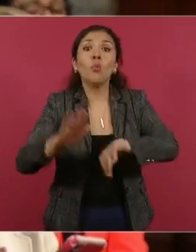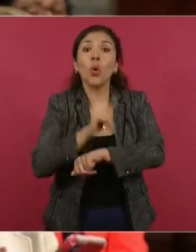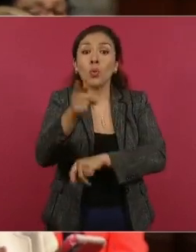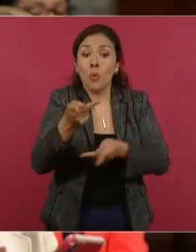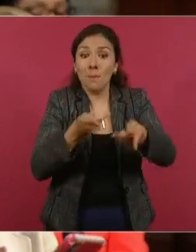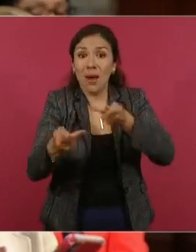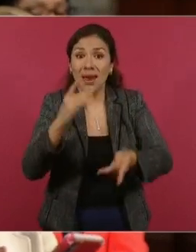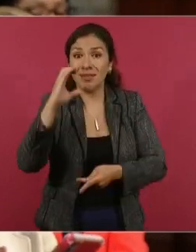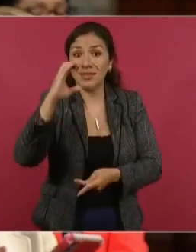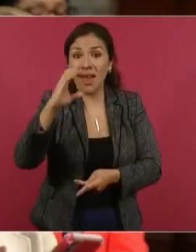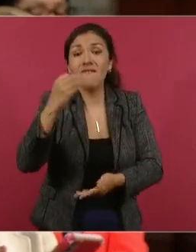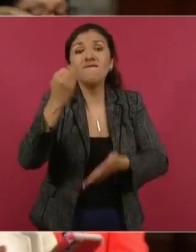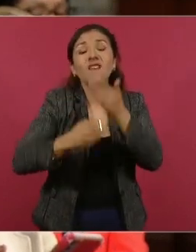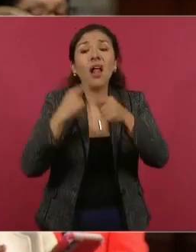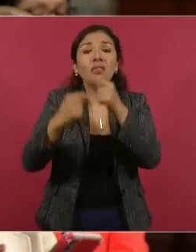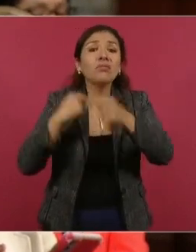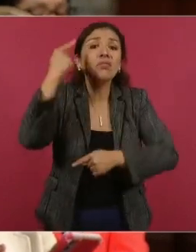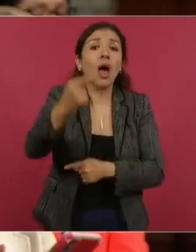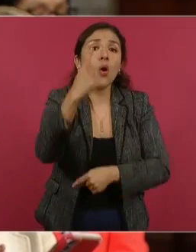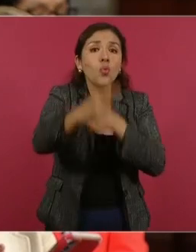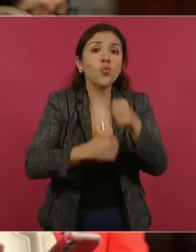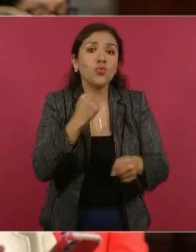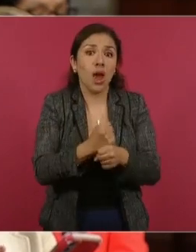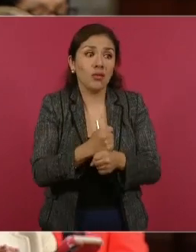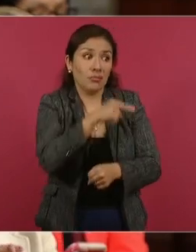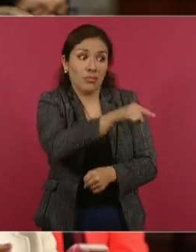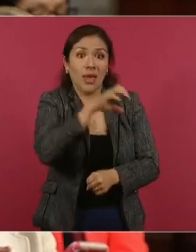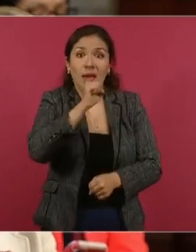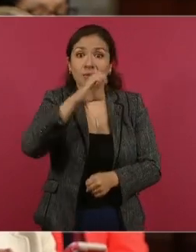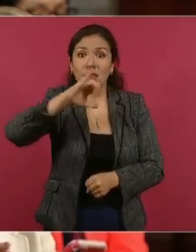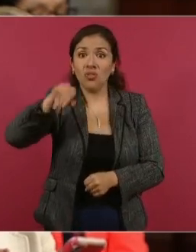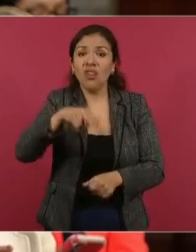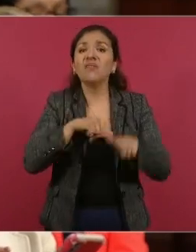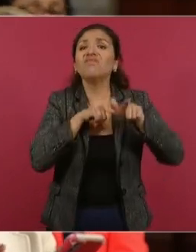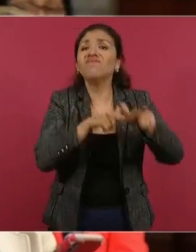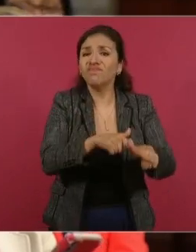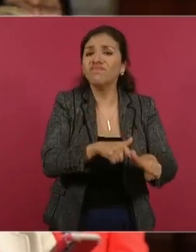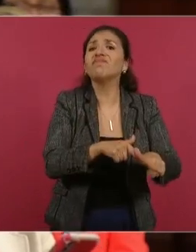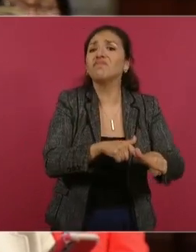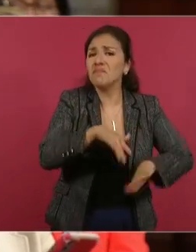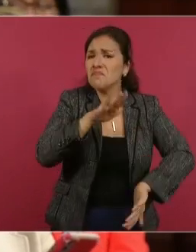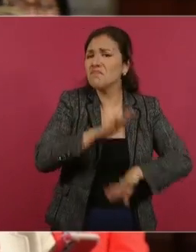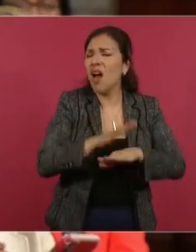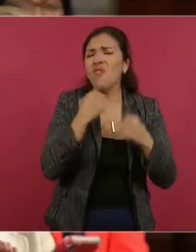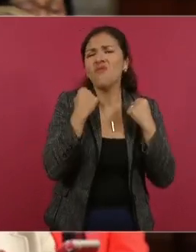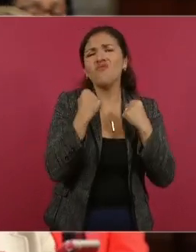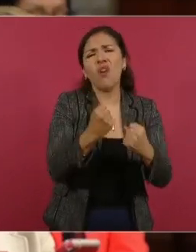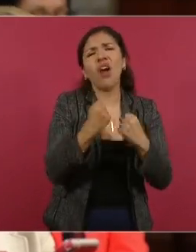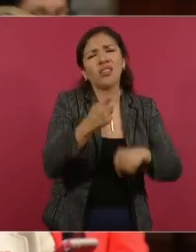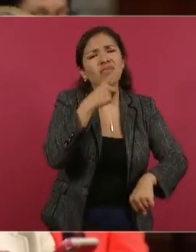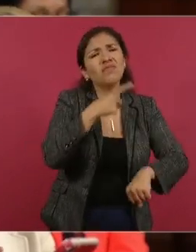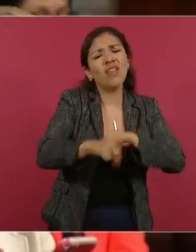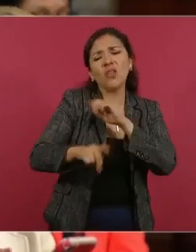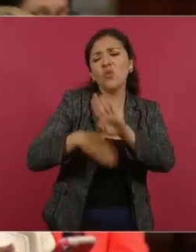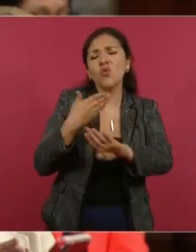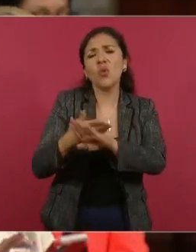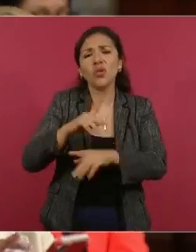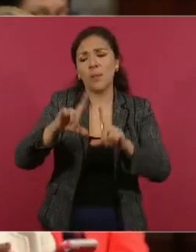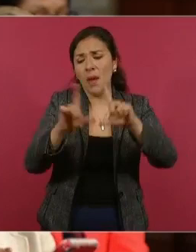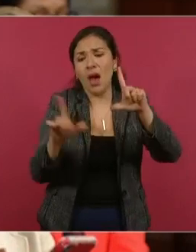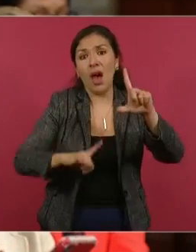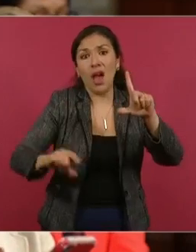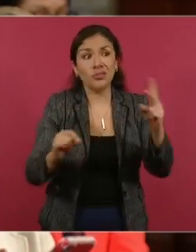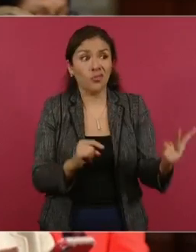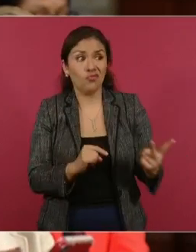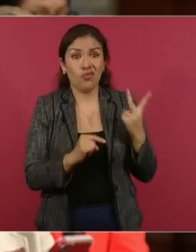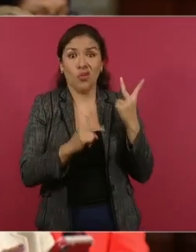pues falta todavía un año. La Suprema Corte de Justicia de la Nación sigue haciéndole muchísimo daño al país y estos 2